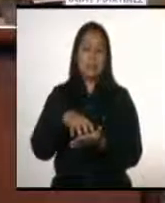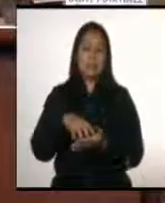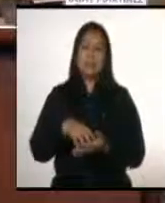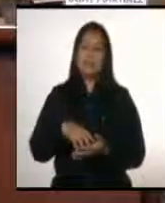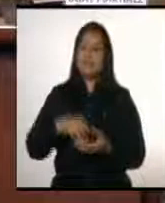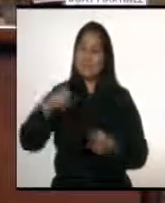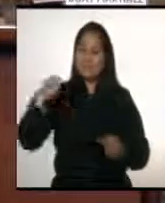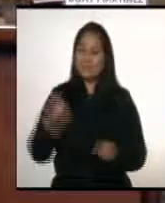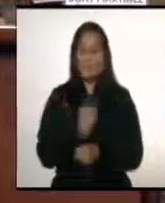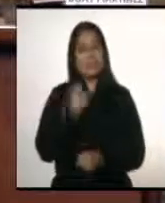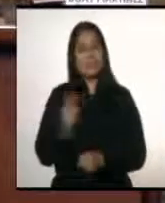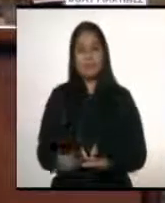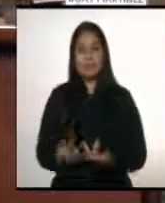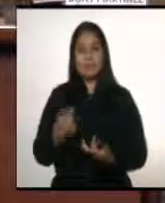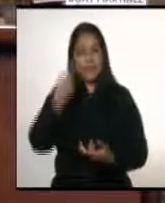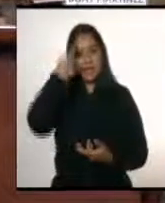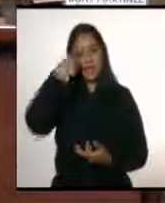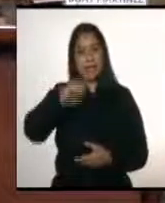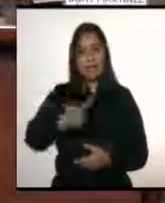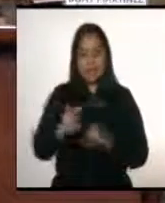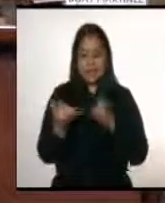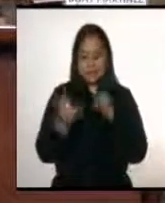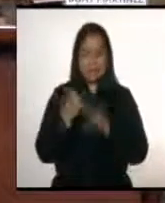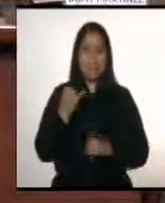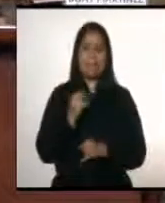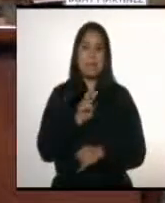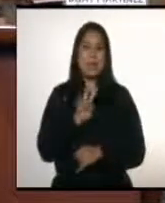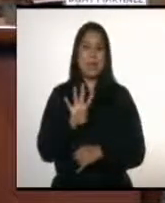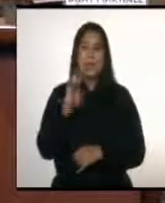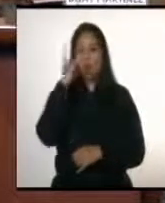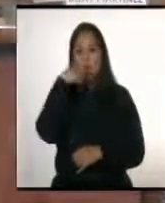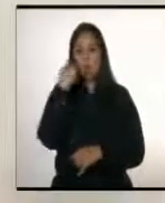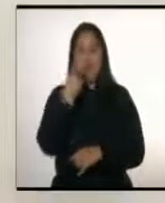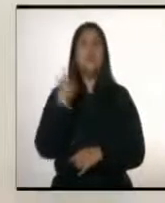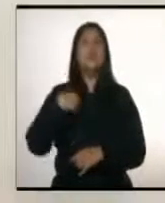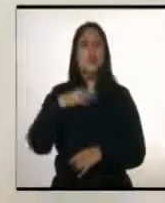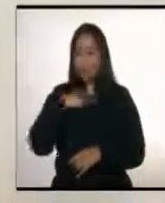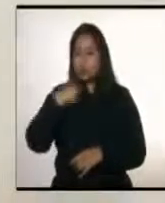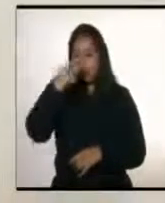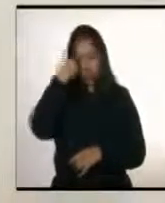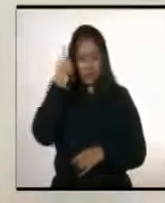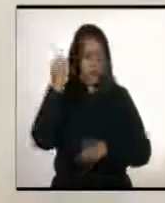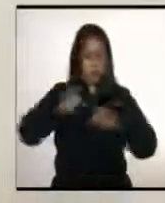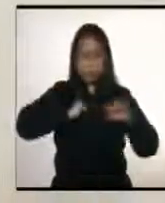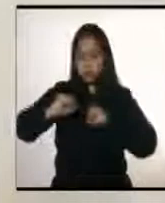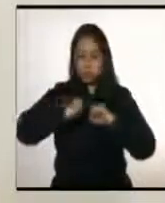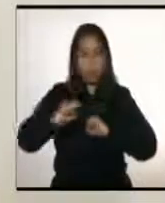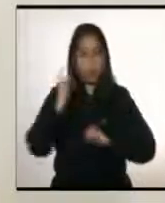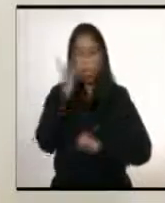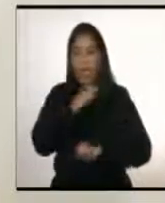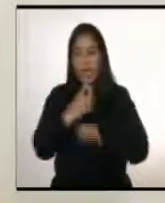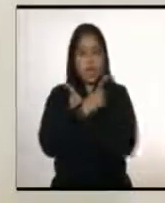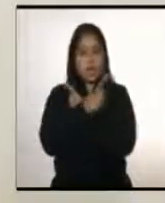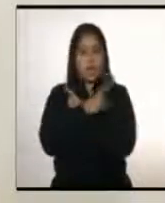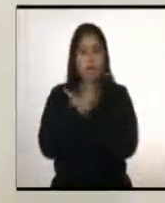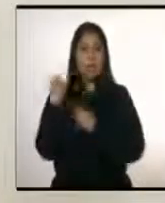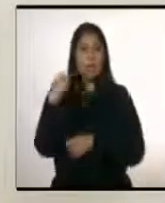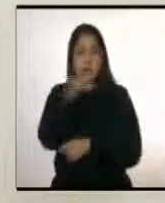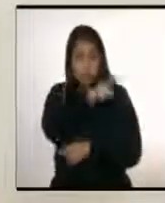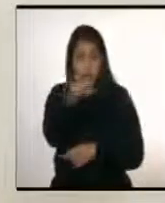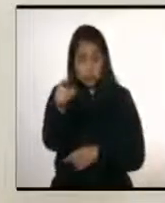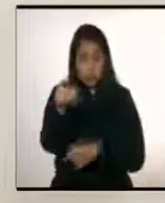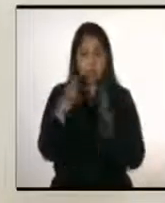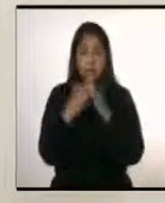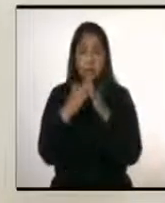día solo tiene 24 horas y estamos trabajando las 24 horas sin descanso con tal de hacer que usted en su